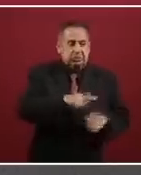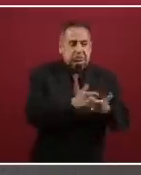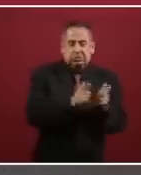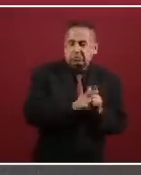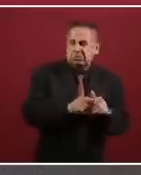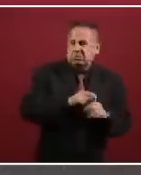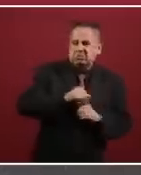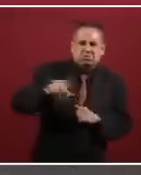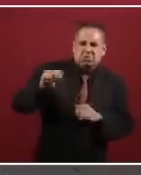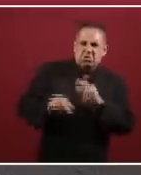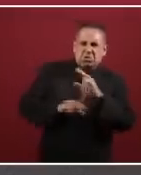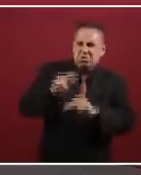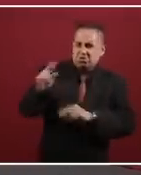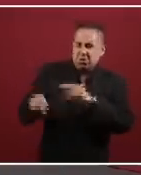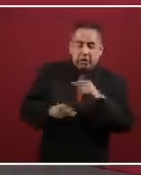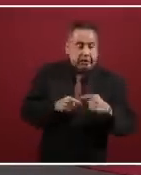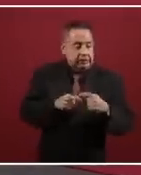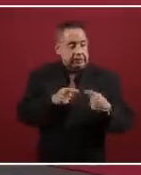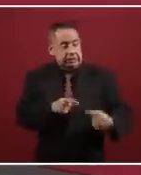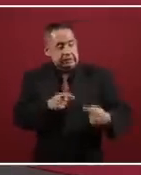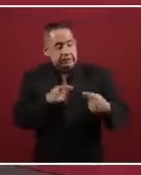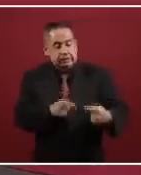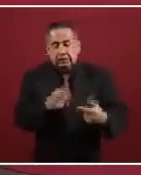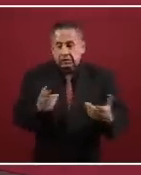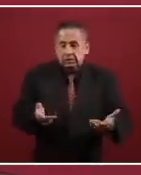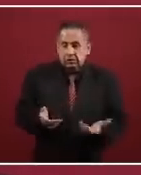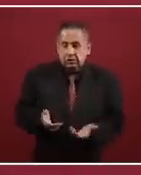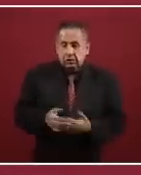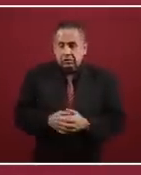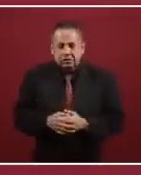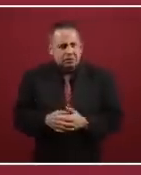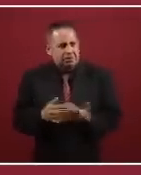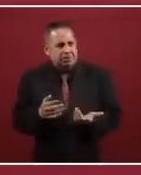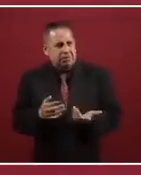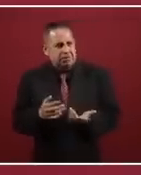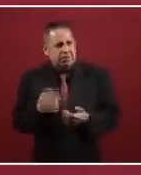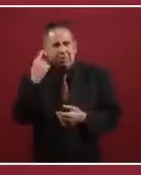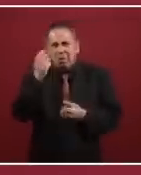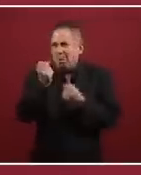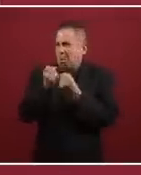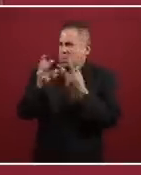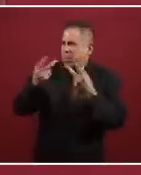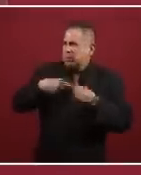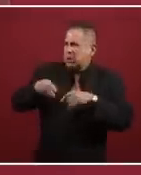Muchas resistencias. ¿Pero para qué tanta gente?